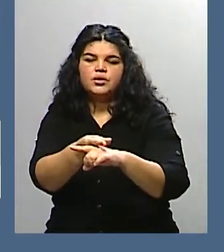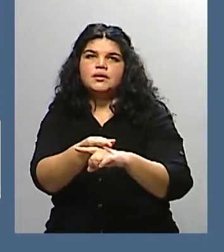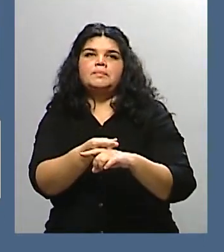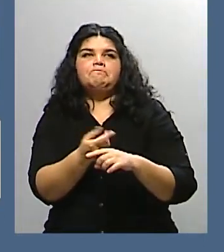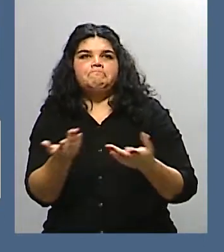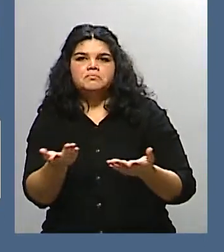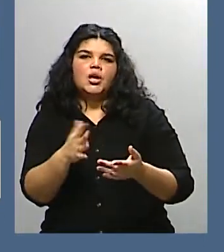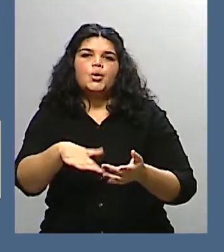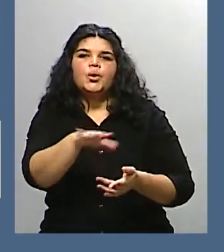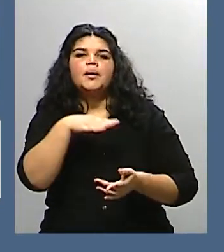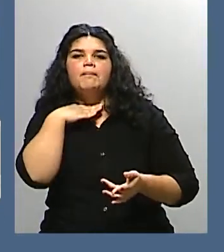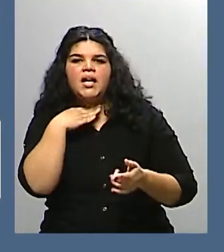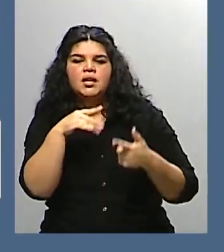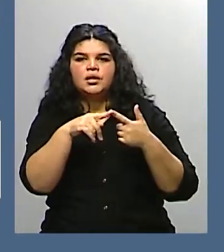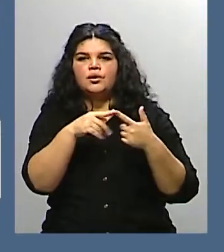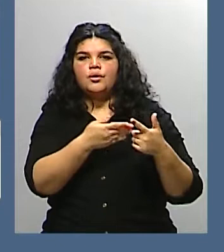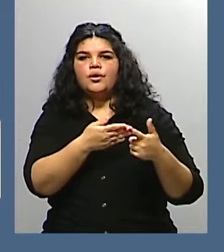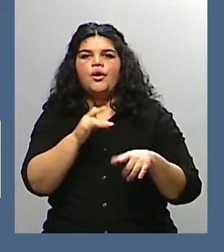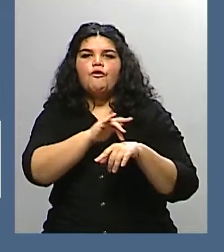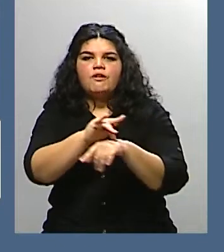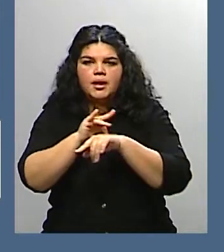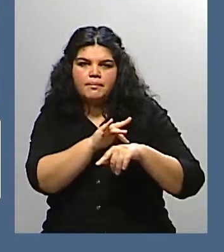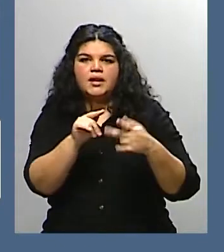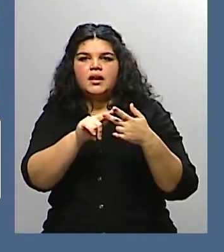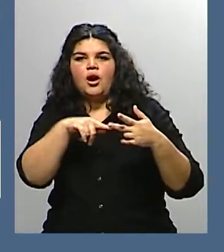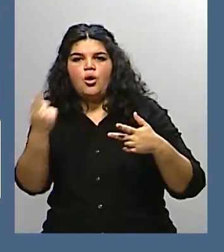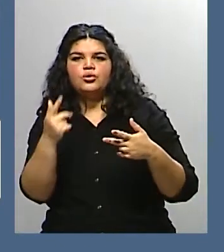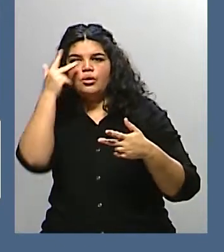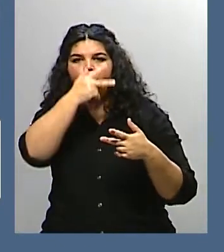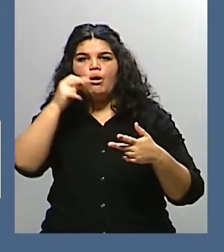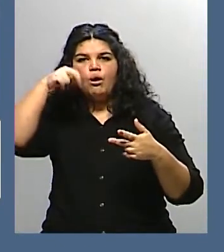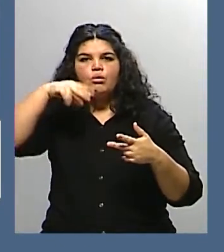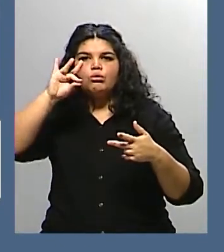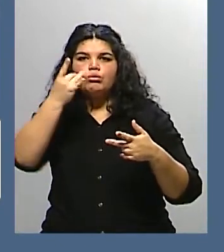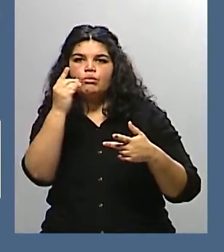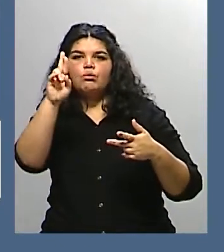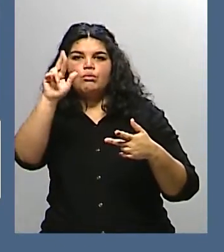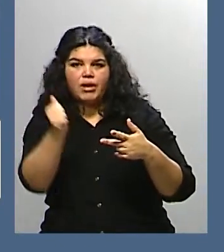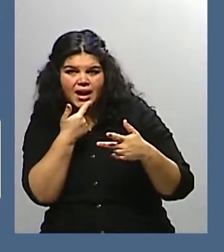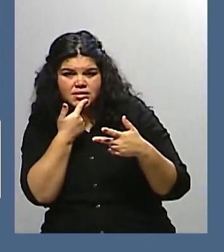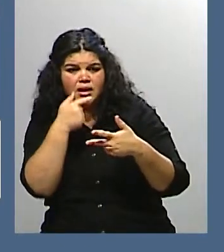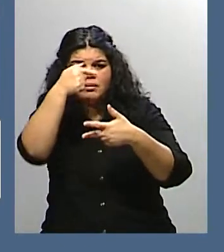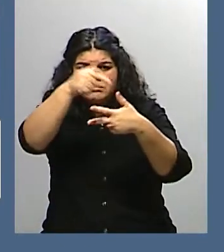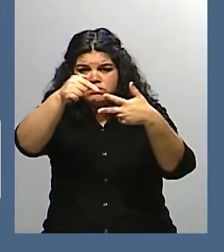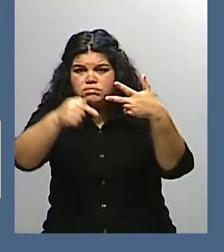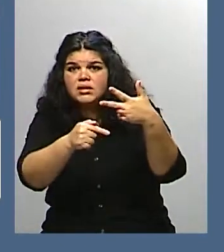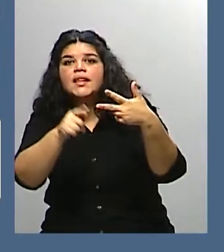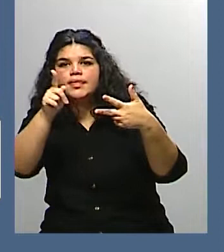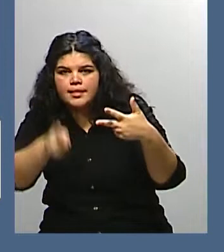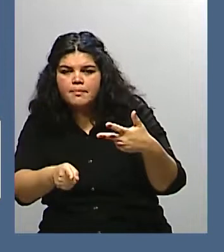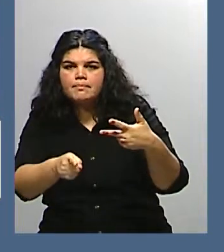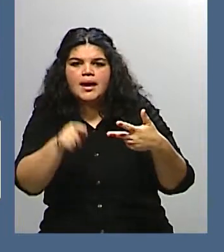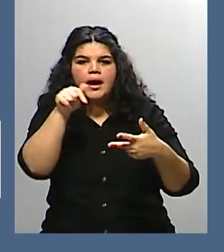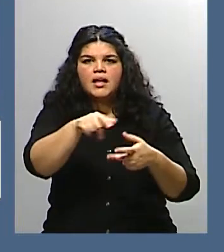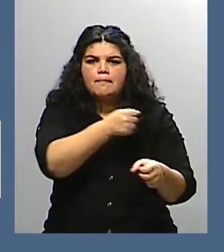Filipinas, Honduras, que también, digamos, sucede este tipo de situaciones bastante